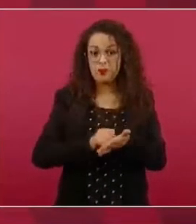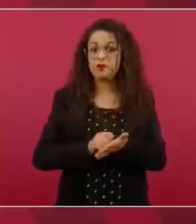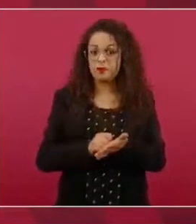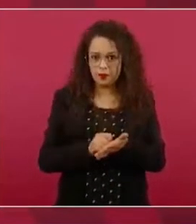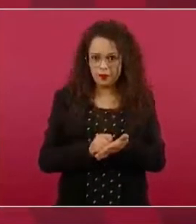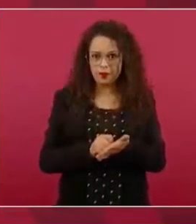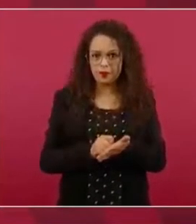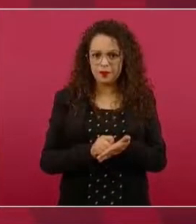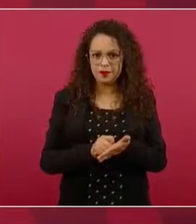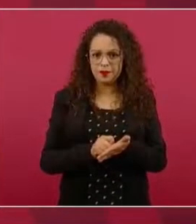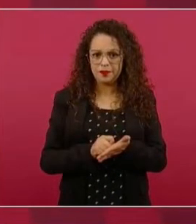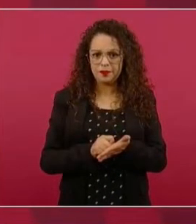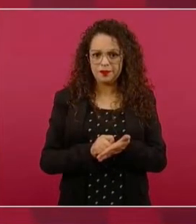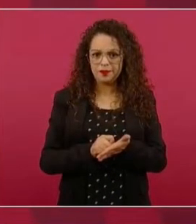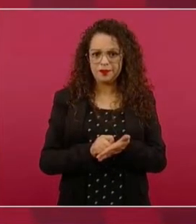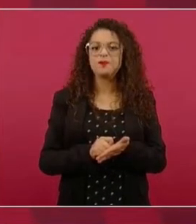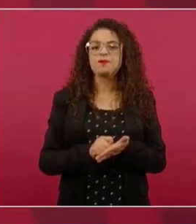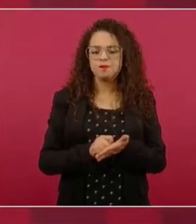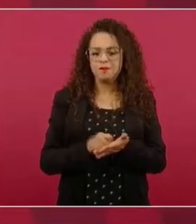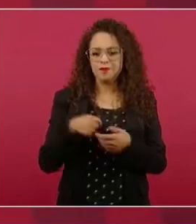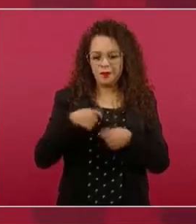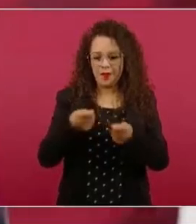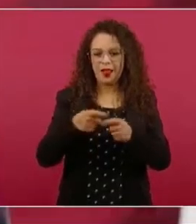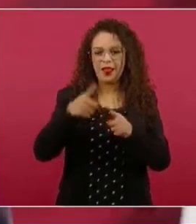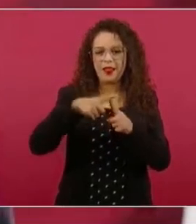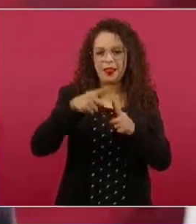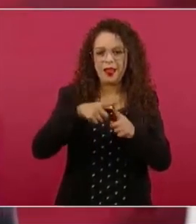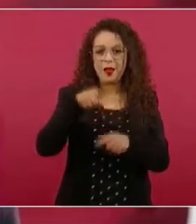y que mañana alguien lo presente.